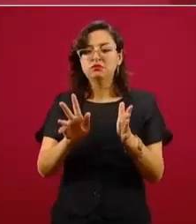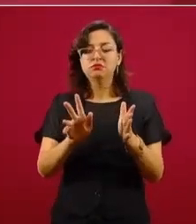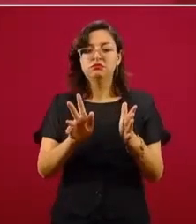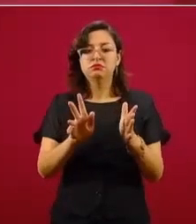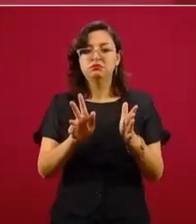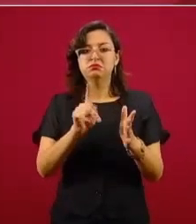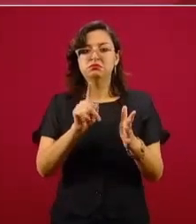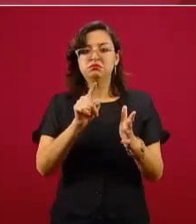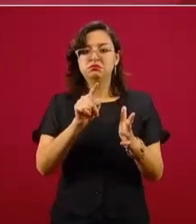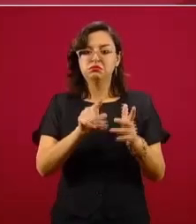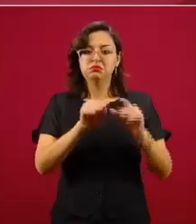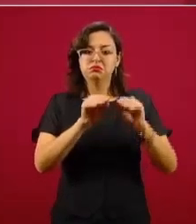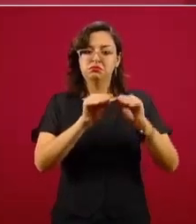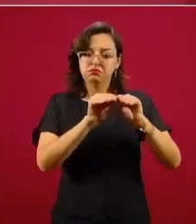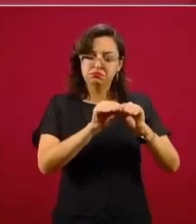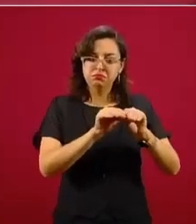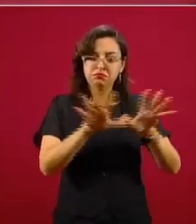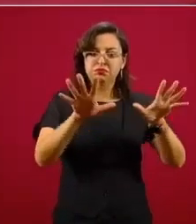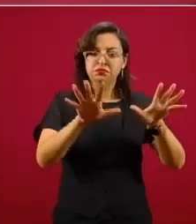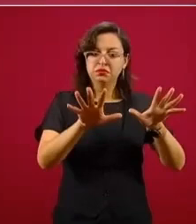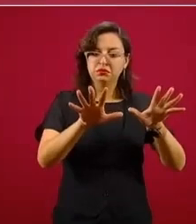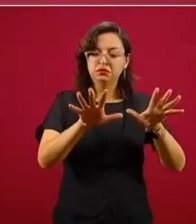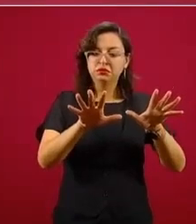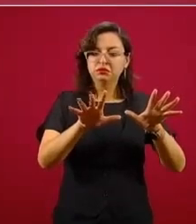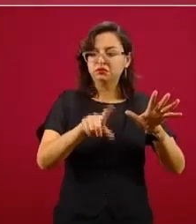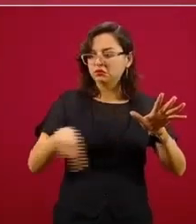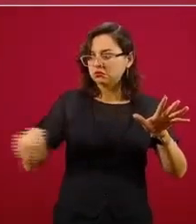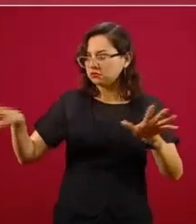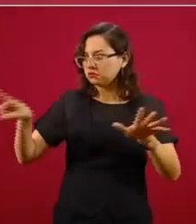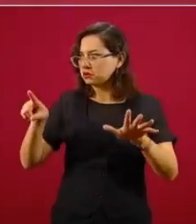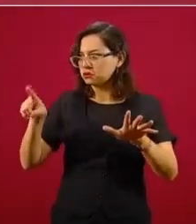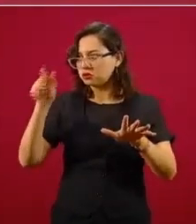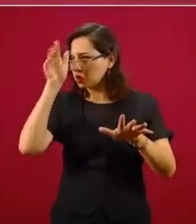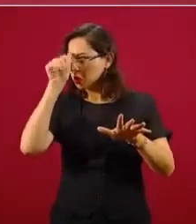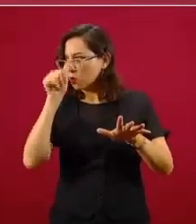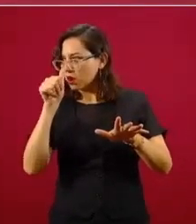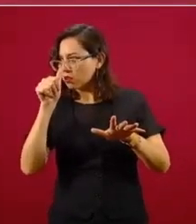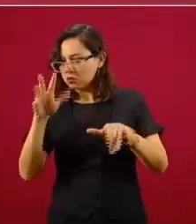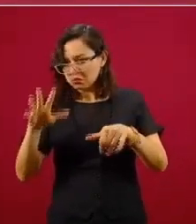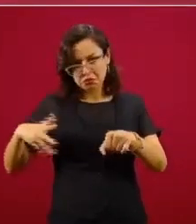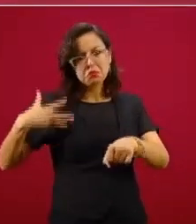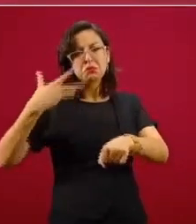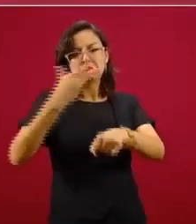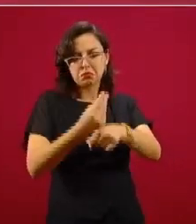para los opositores. Después, ni siquiera eso.